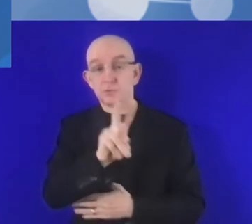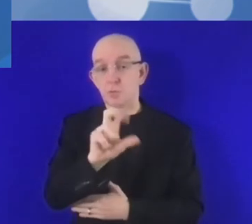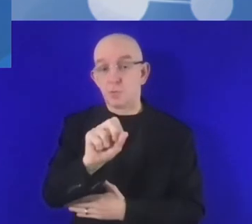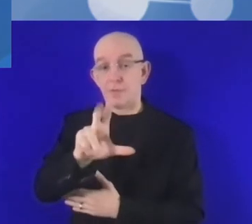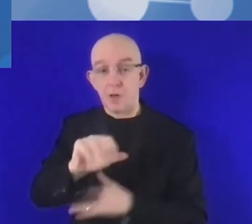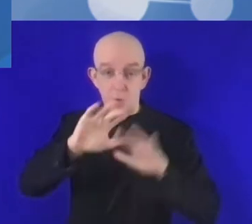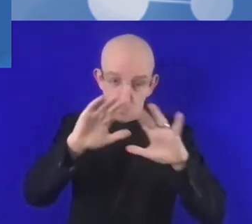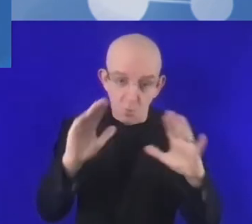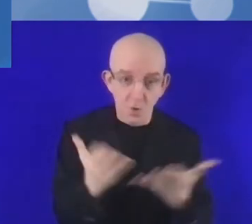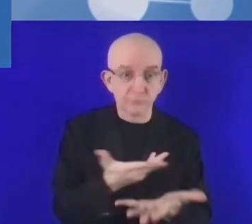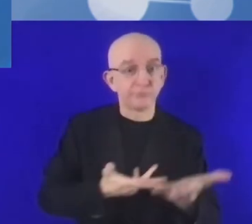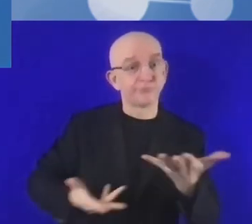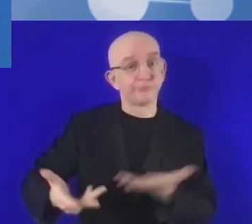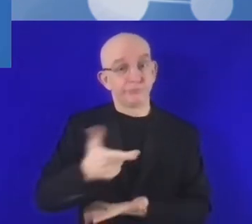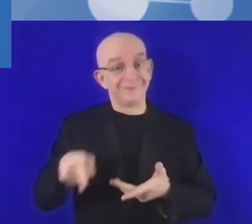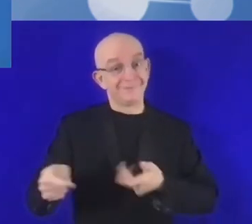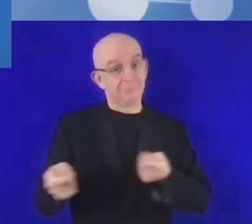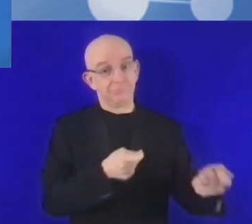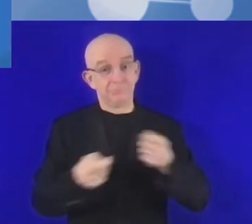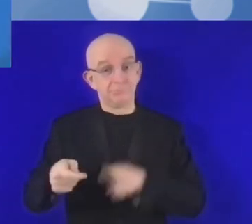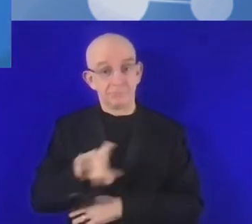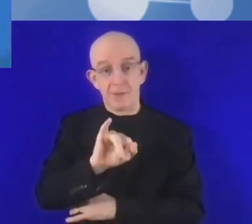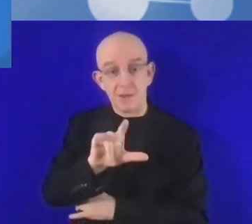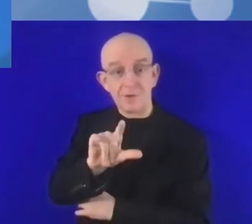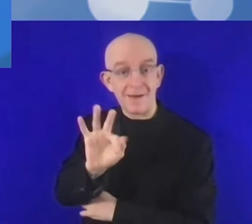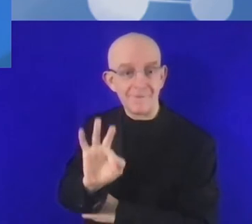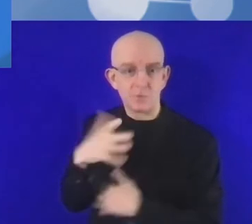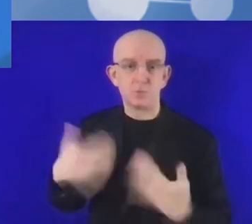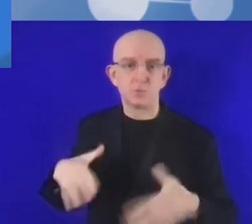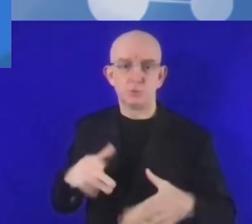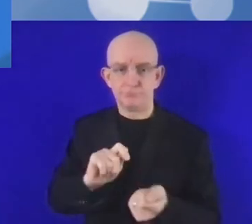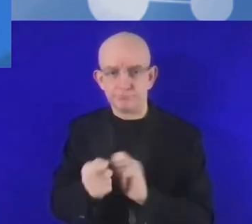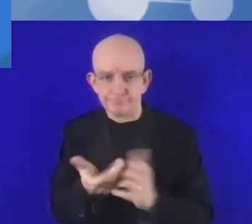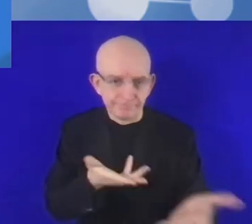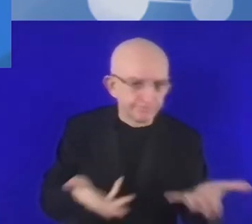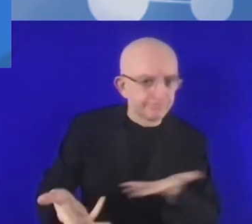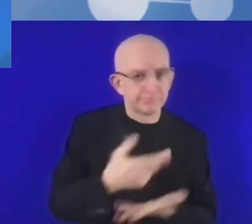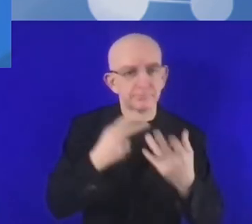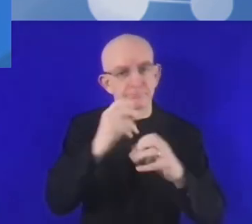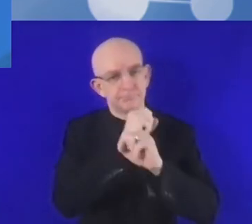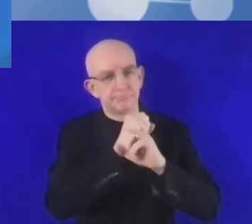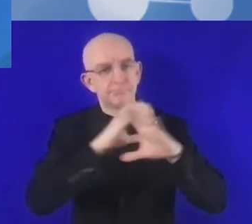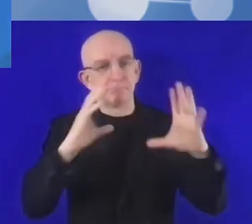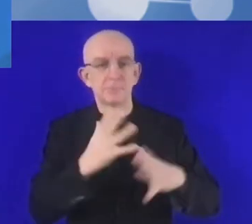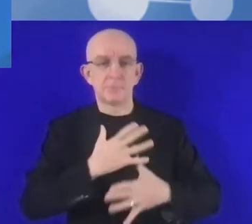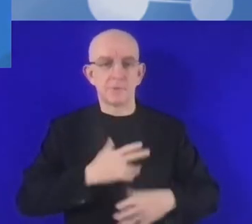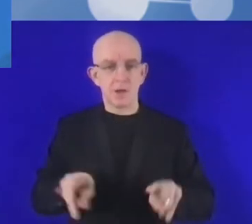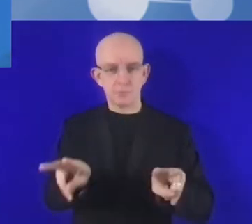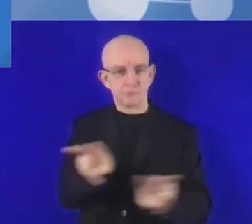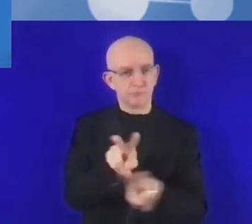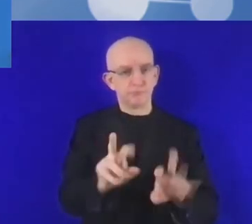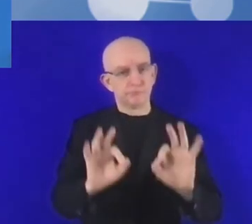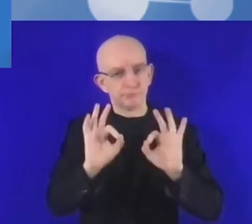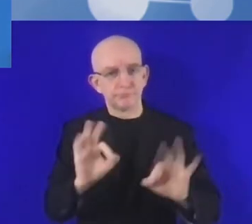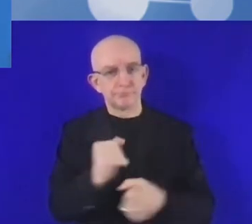foro es algo crucial para el futuro. Nuestro mapa para el camino es